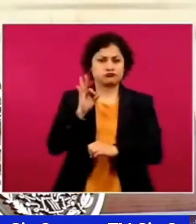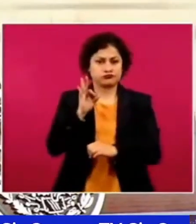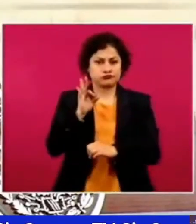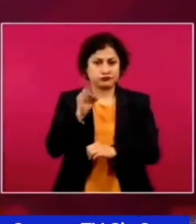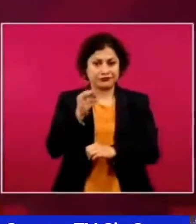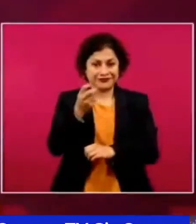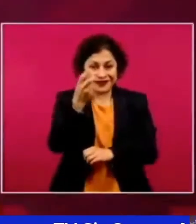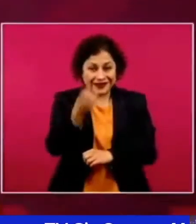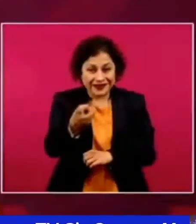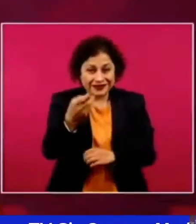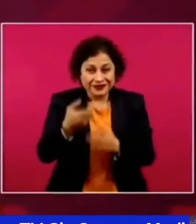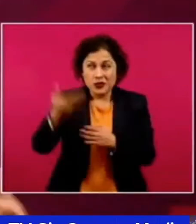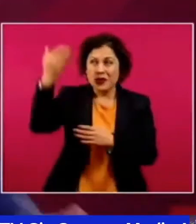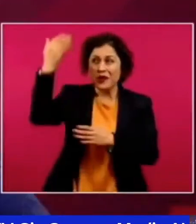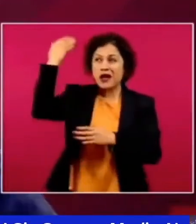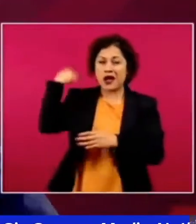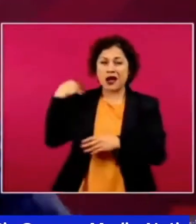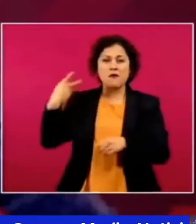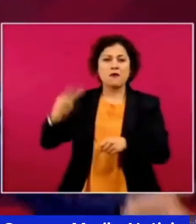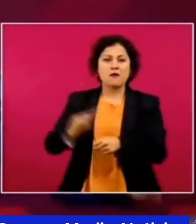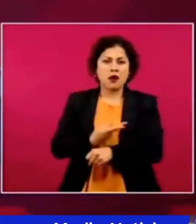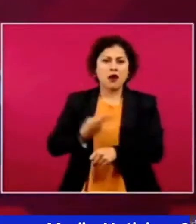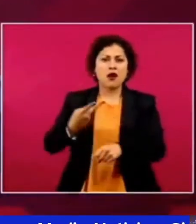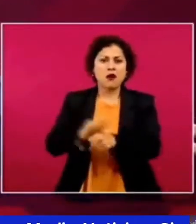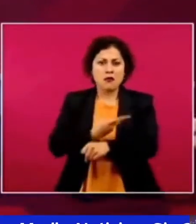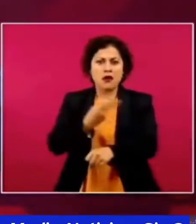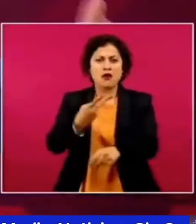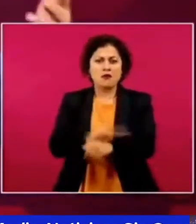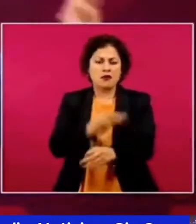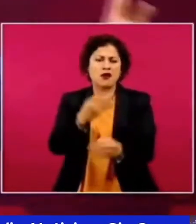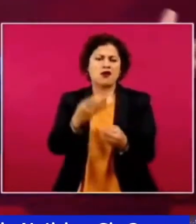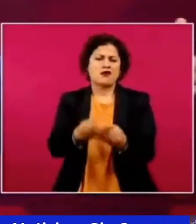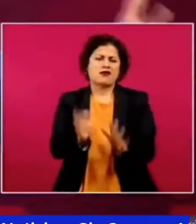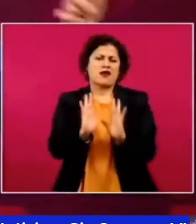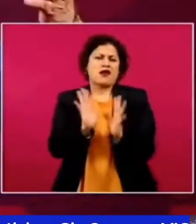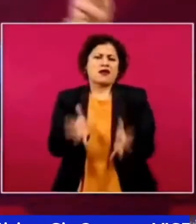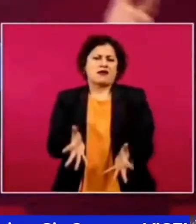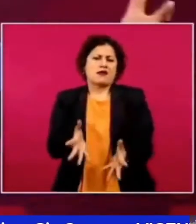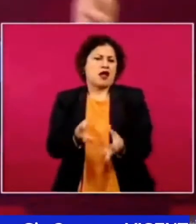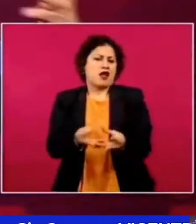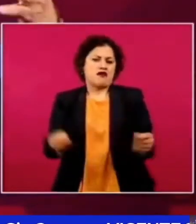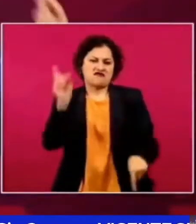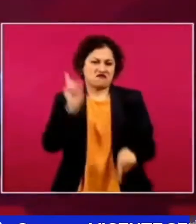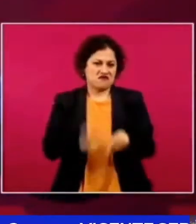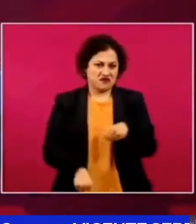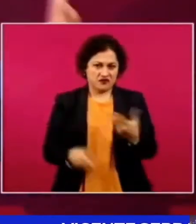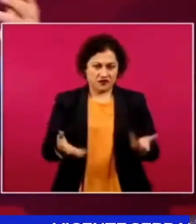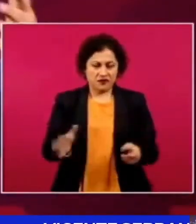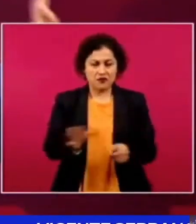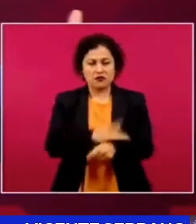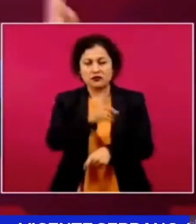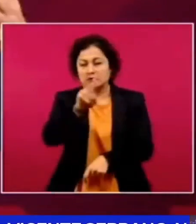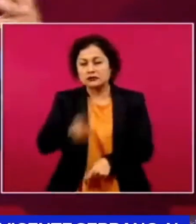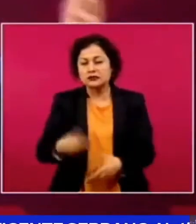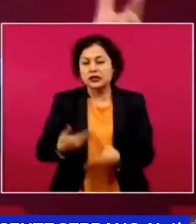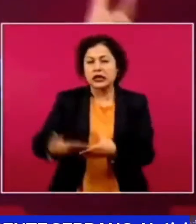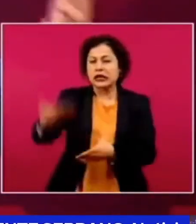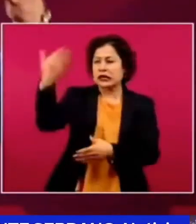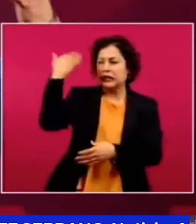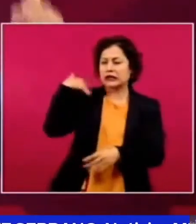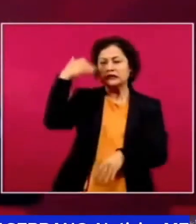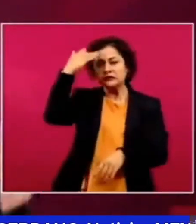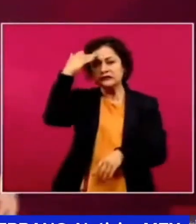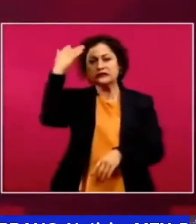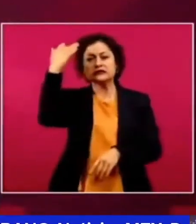afortunadamente, porque era un mercado, un tianguis de corrupción. Cada vez que